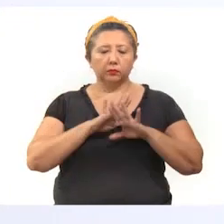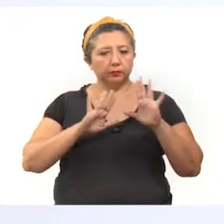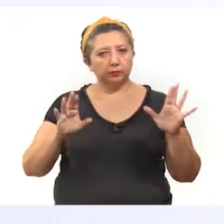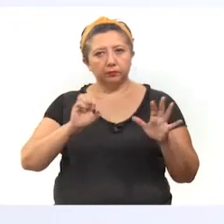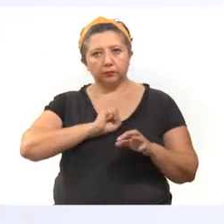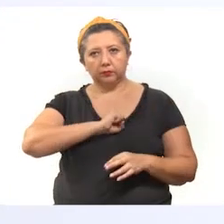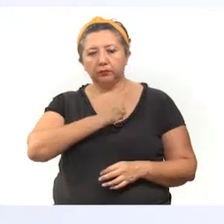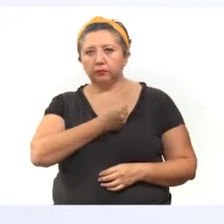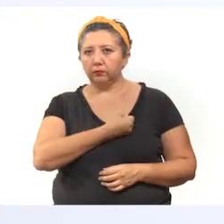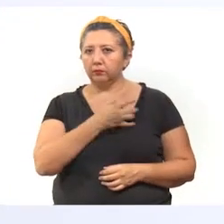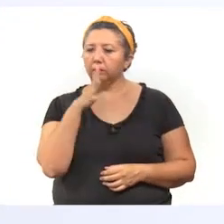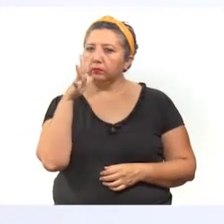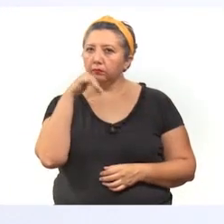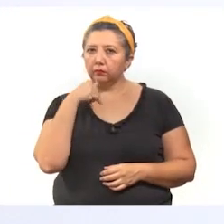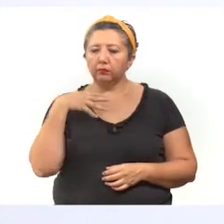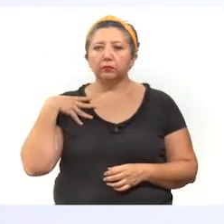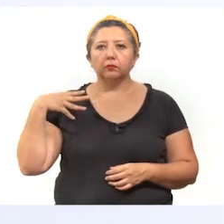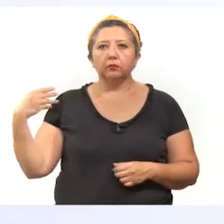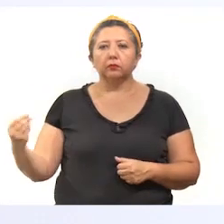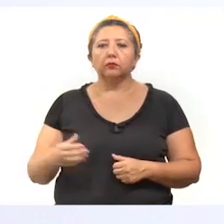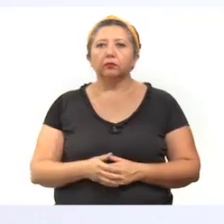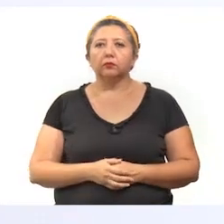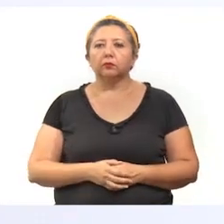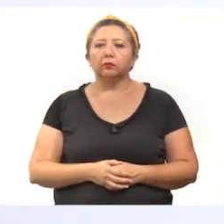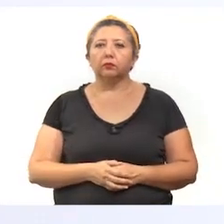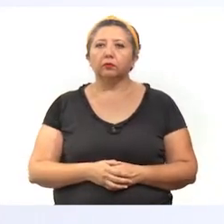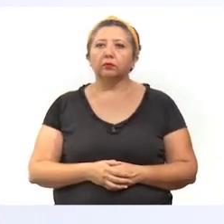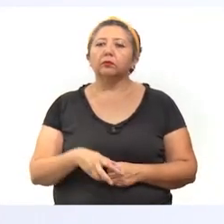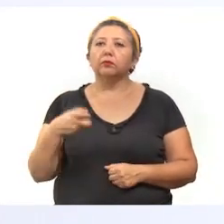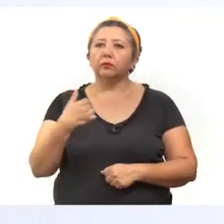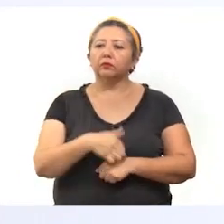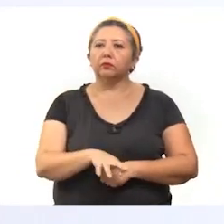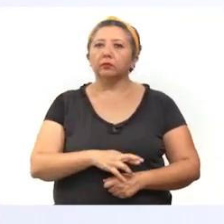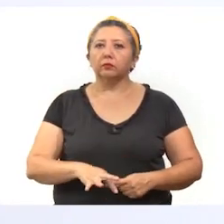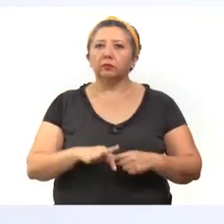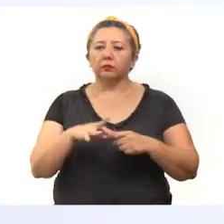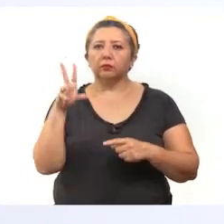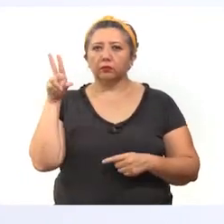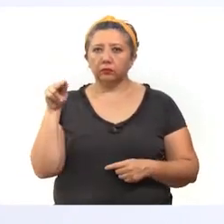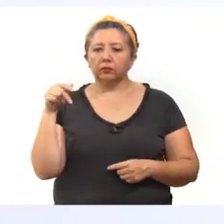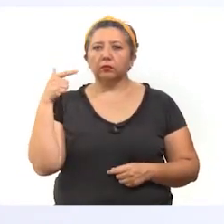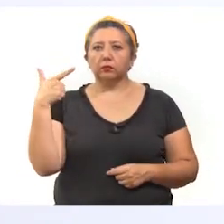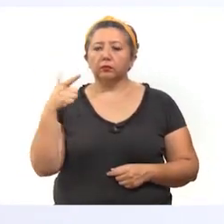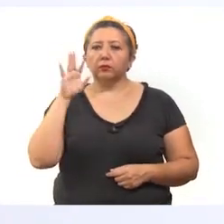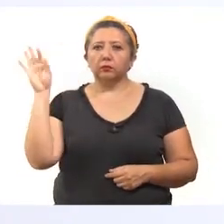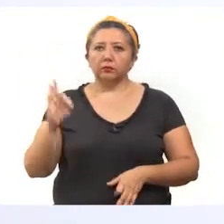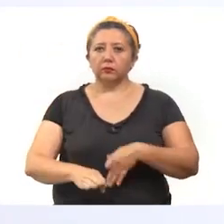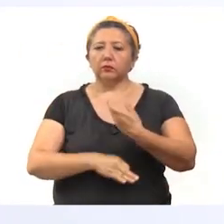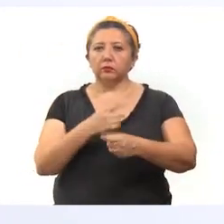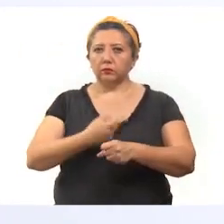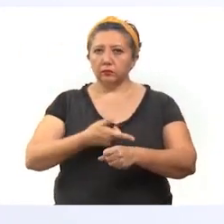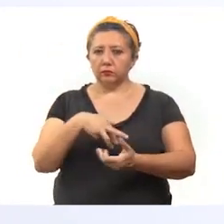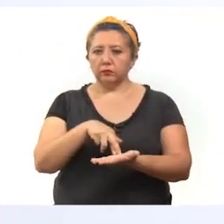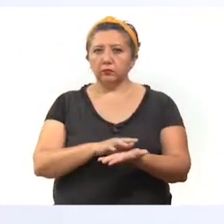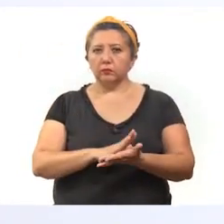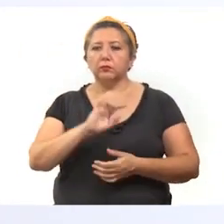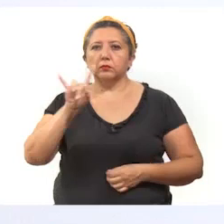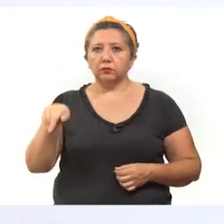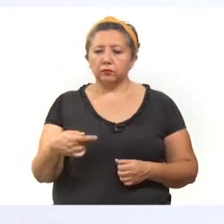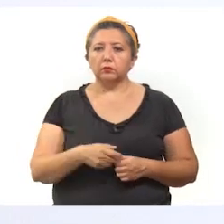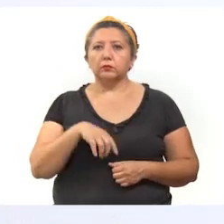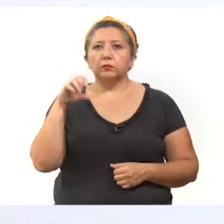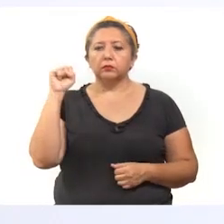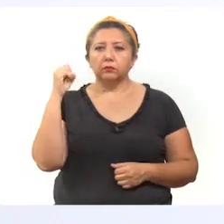58.796 pacientes ya se recuperaron, no presentan síntomas ni pueden contagiar. Esta cifra representa el 87% del total